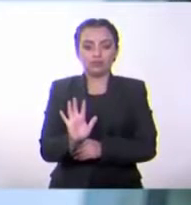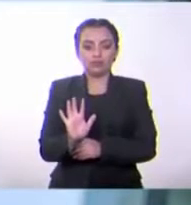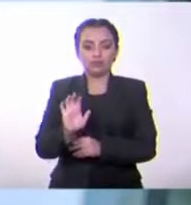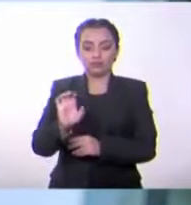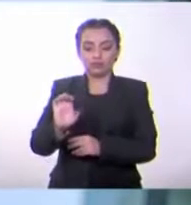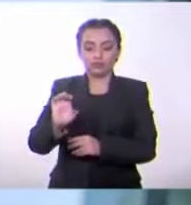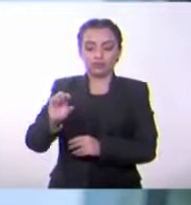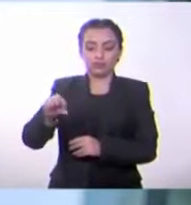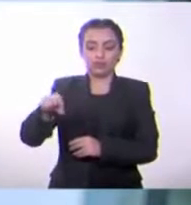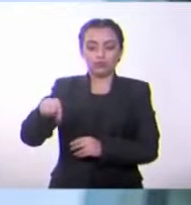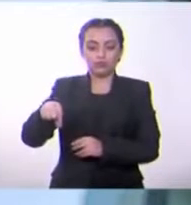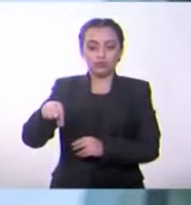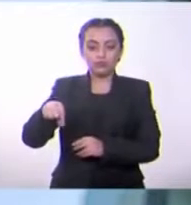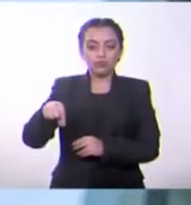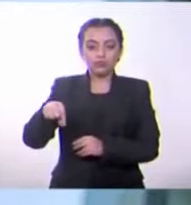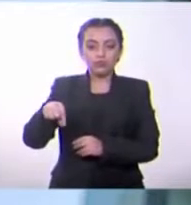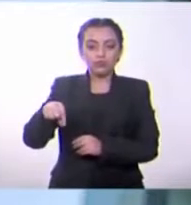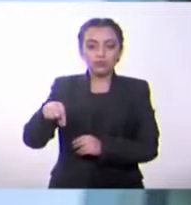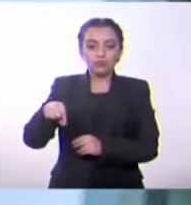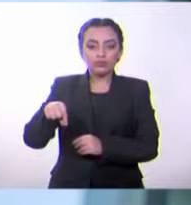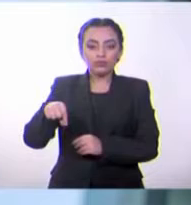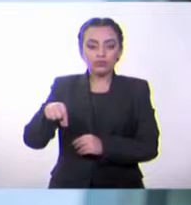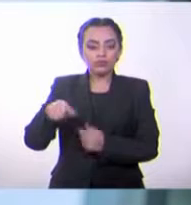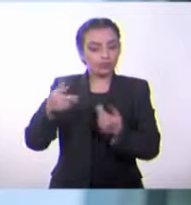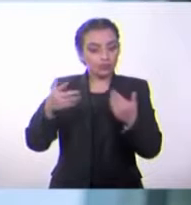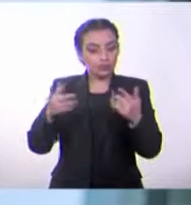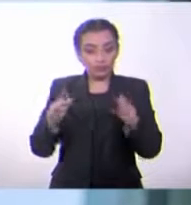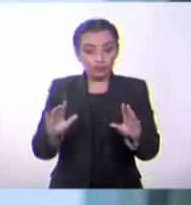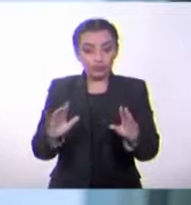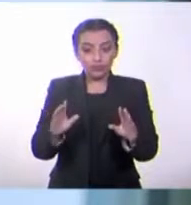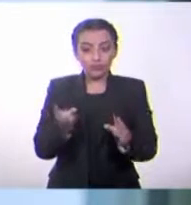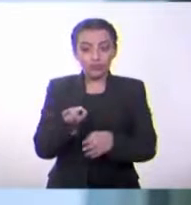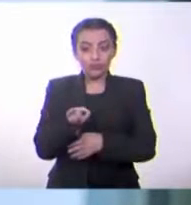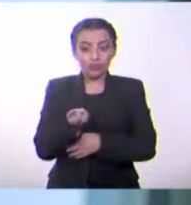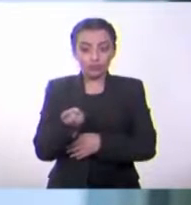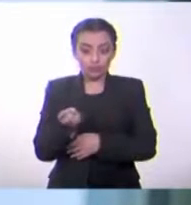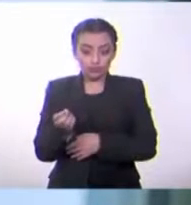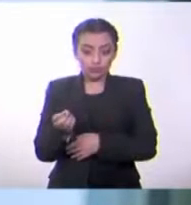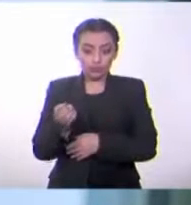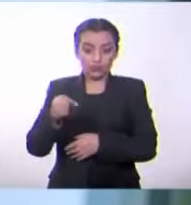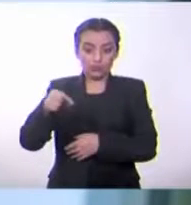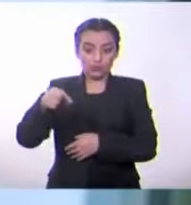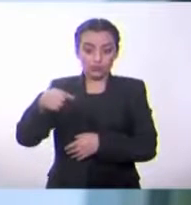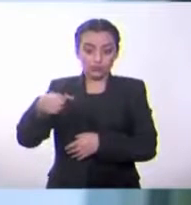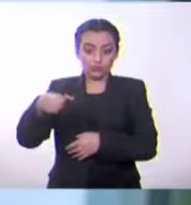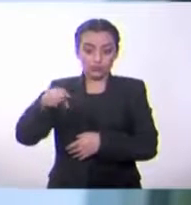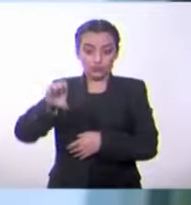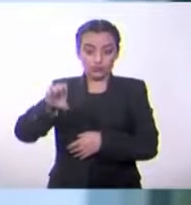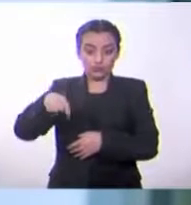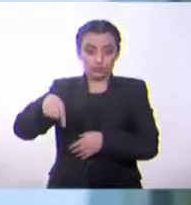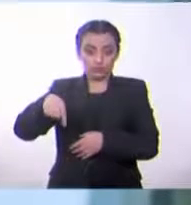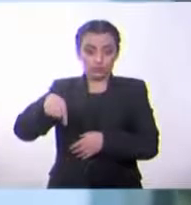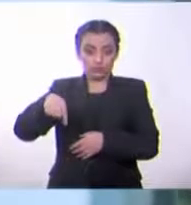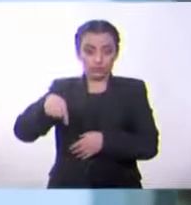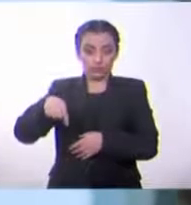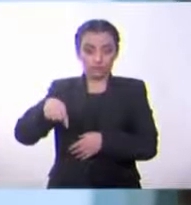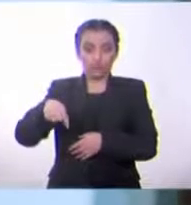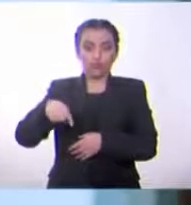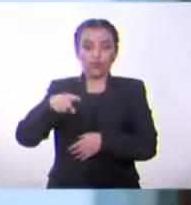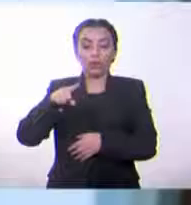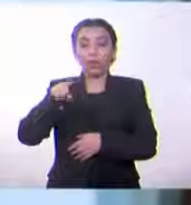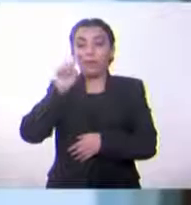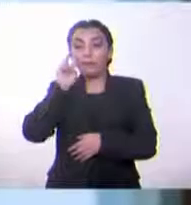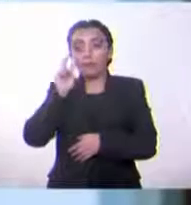equivalentes. Ahora que tenemos el número de equivalentes, podemos encontrar la normalidad, que